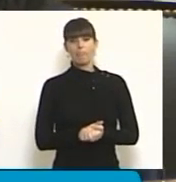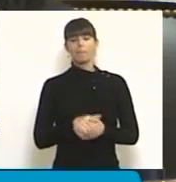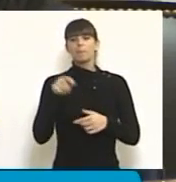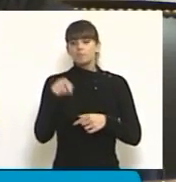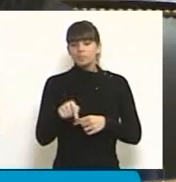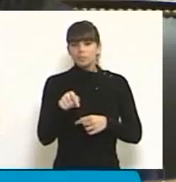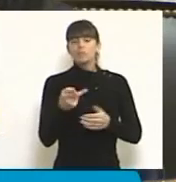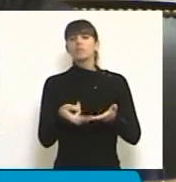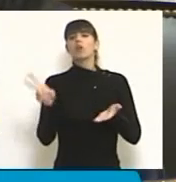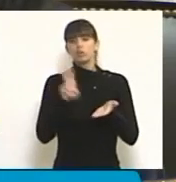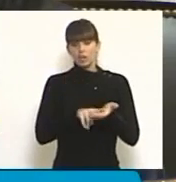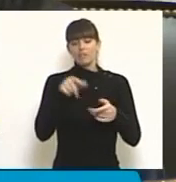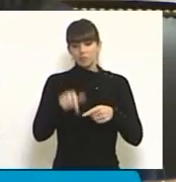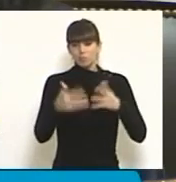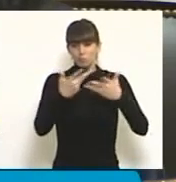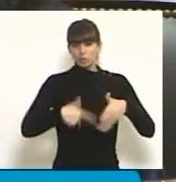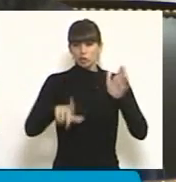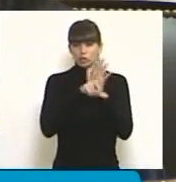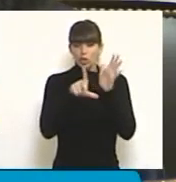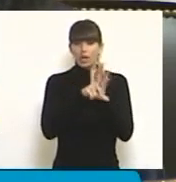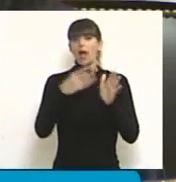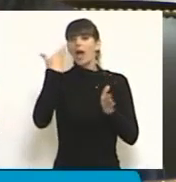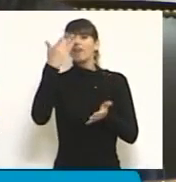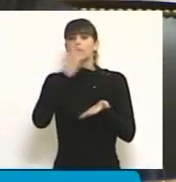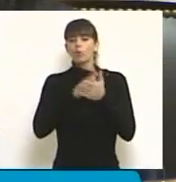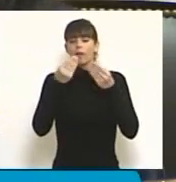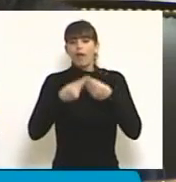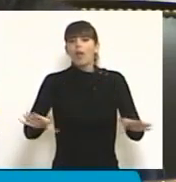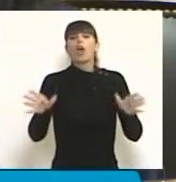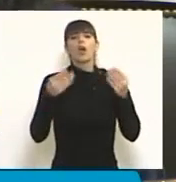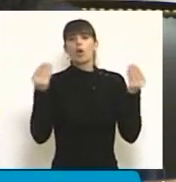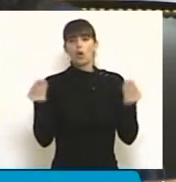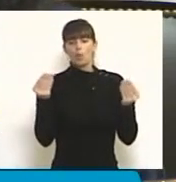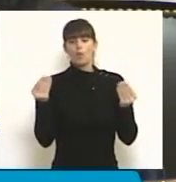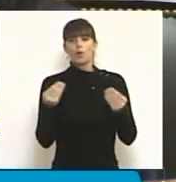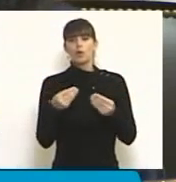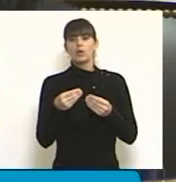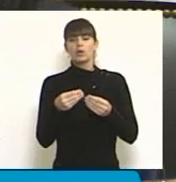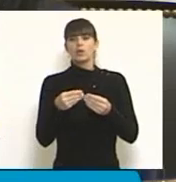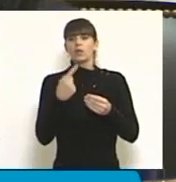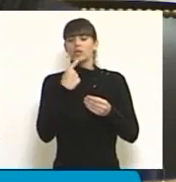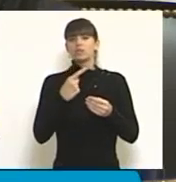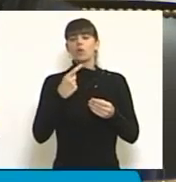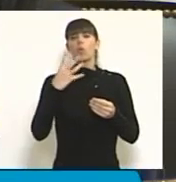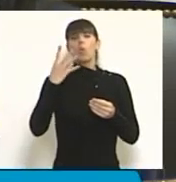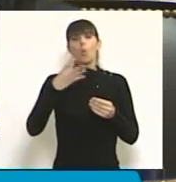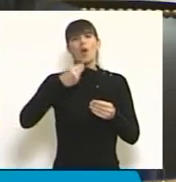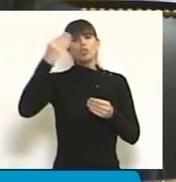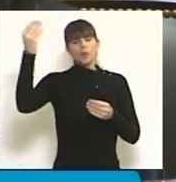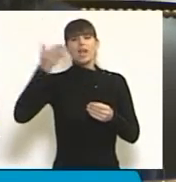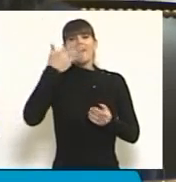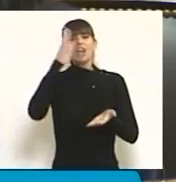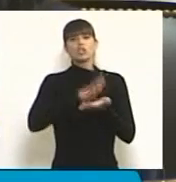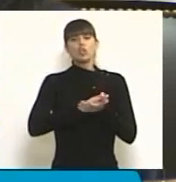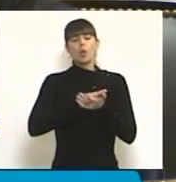que estamos hablando sobre la implementación, menciona durante 4 oportunidades lo de los